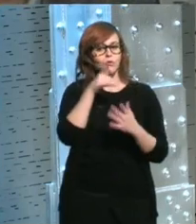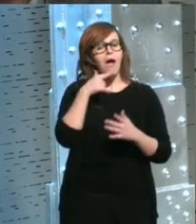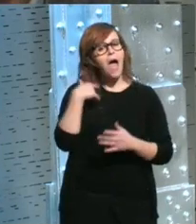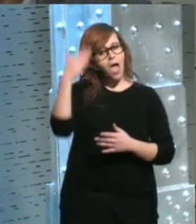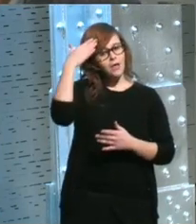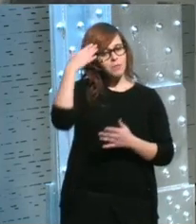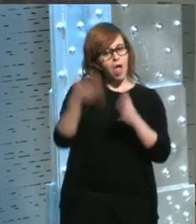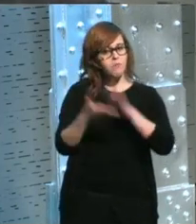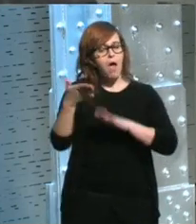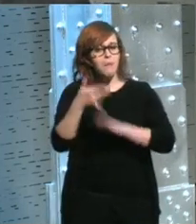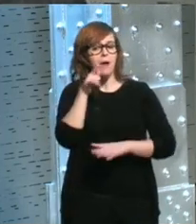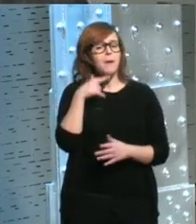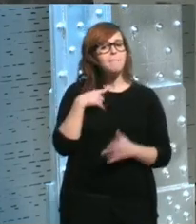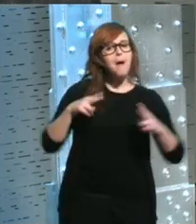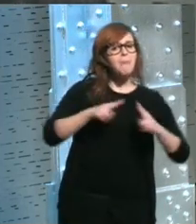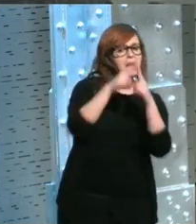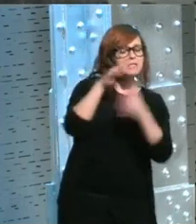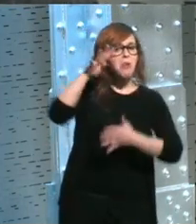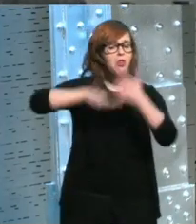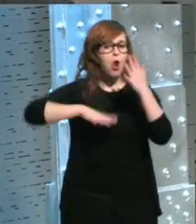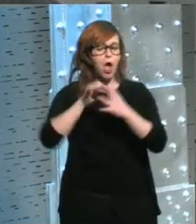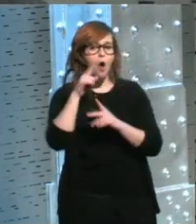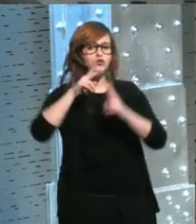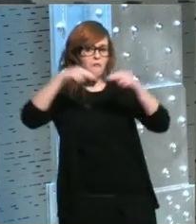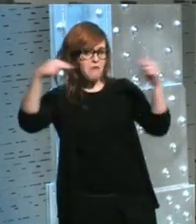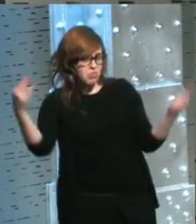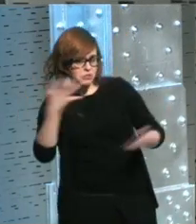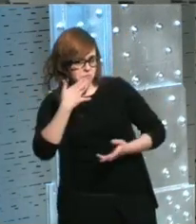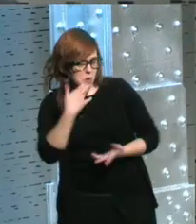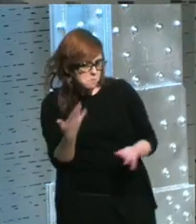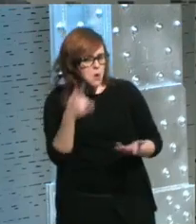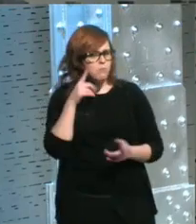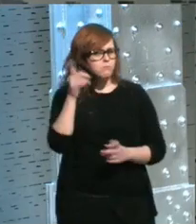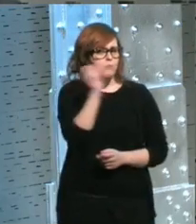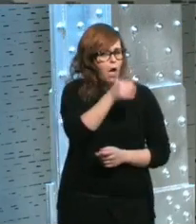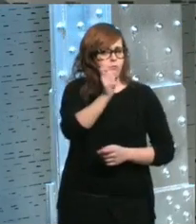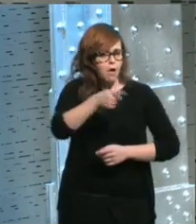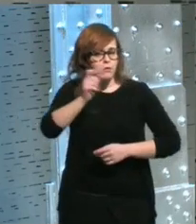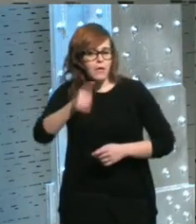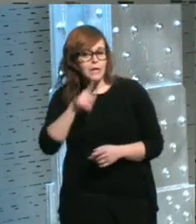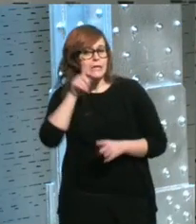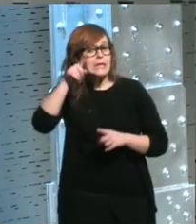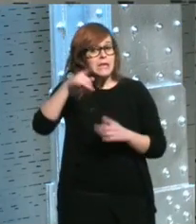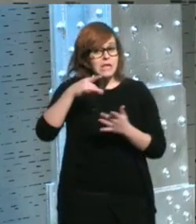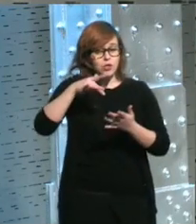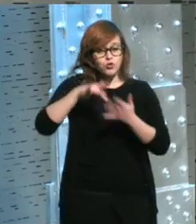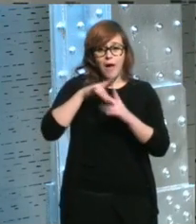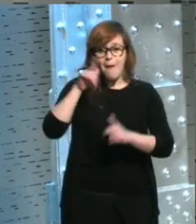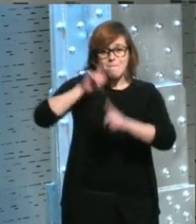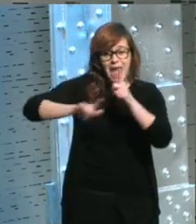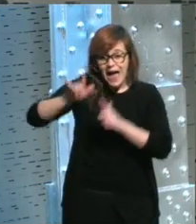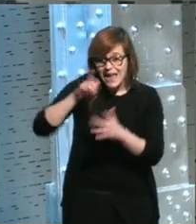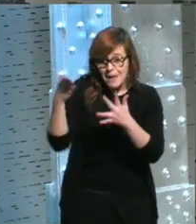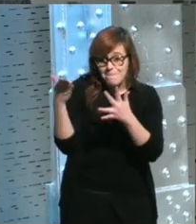salida, a París o a Barcelona o a San Francisco, y que además más de la mitad del viaje lo ha hecho con la pata quebrada. Todo el